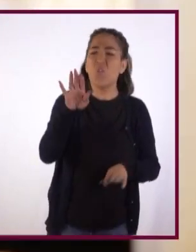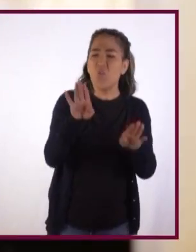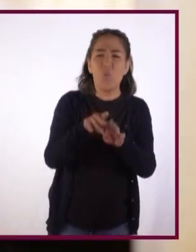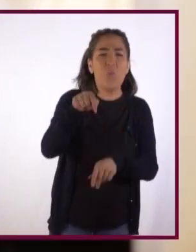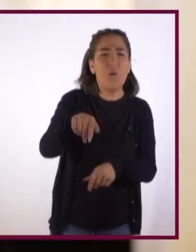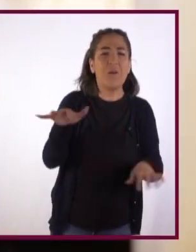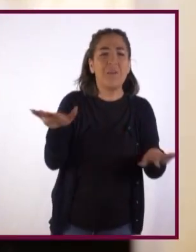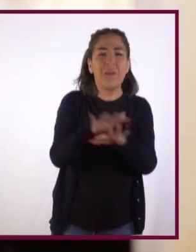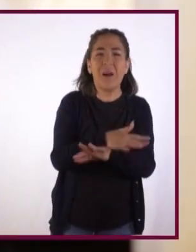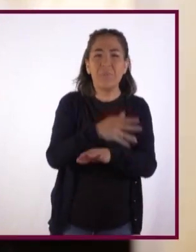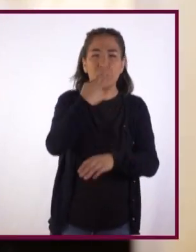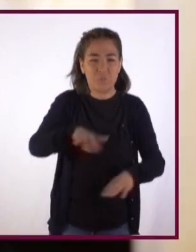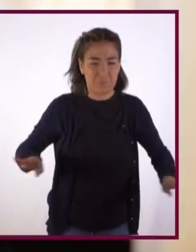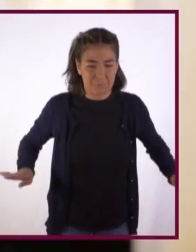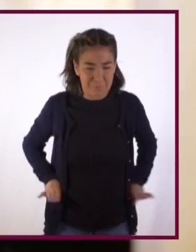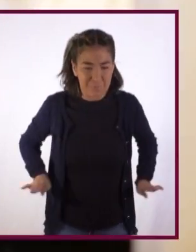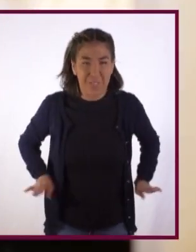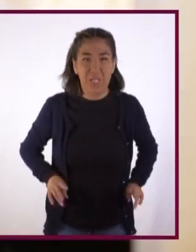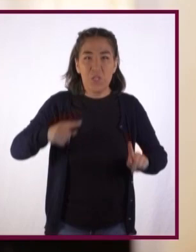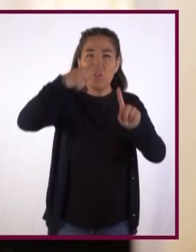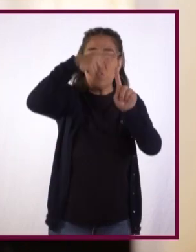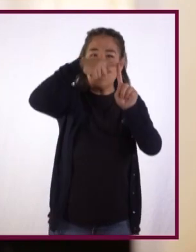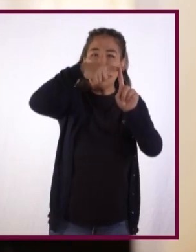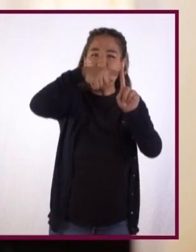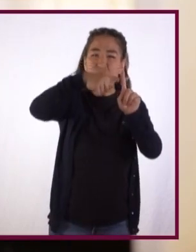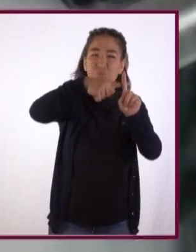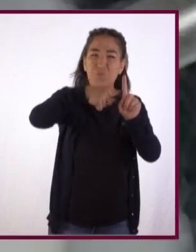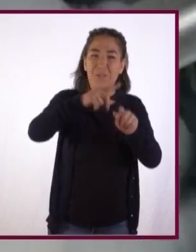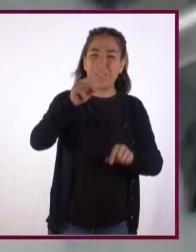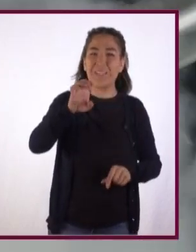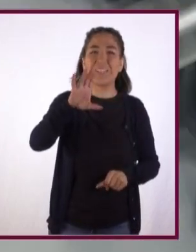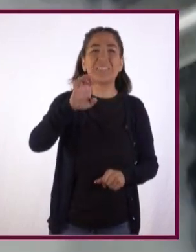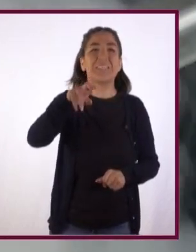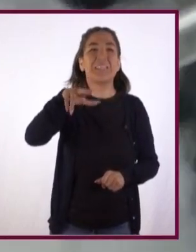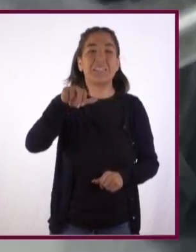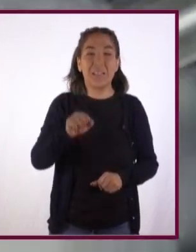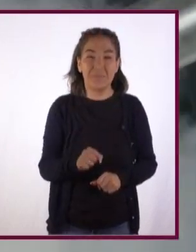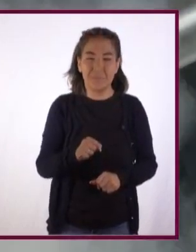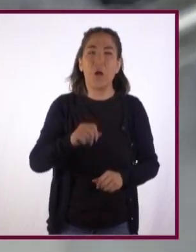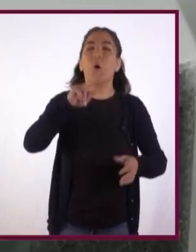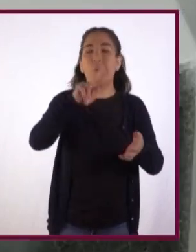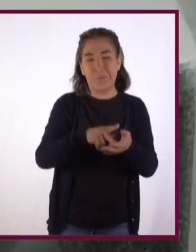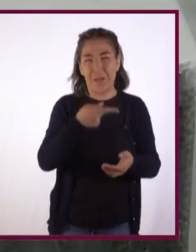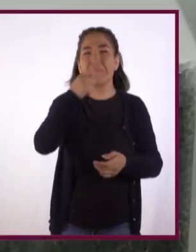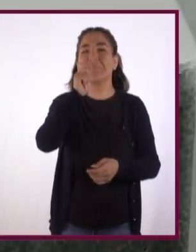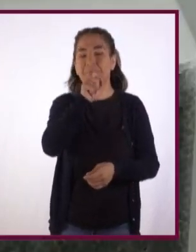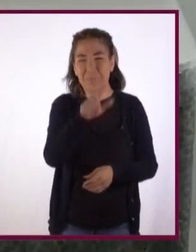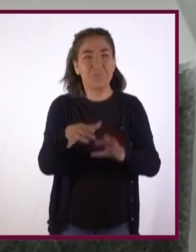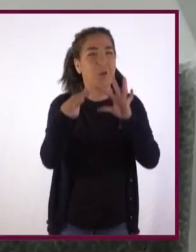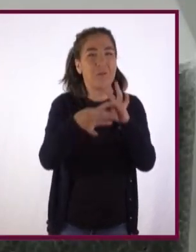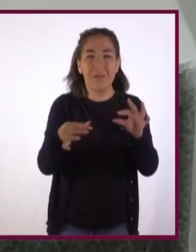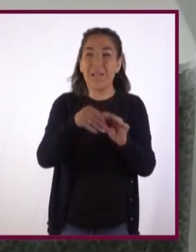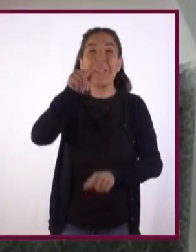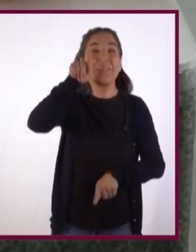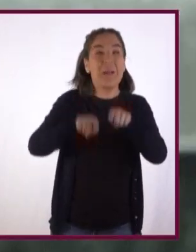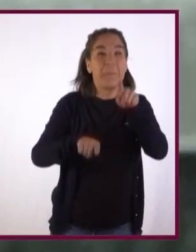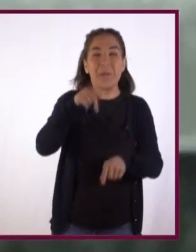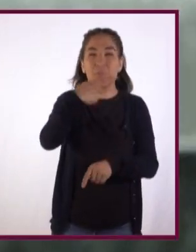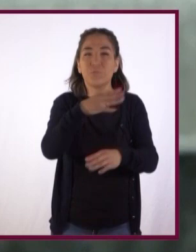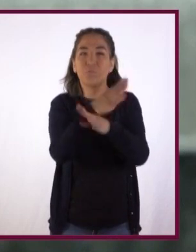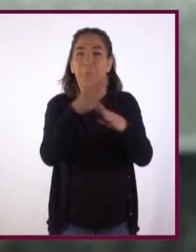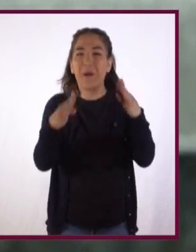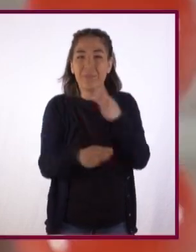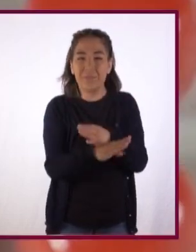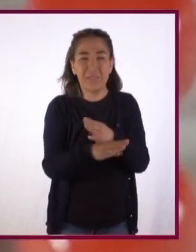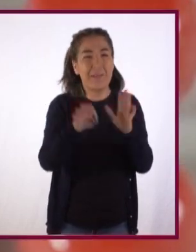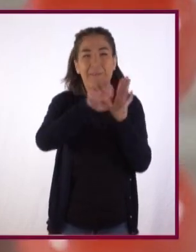cambian estas propiedades al bajar la temperatura a decenas de grados? Otra vez, dependiendo del material. Por ejemplo,